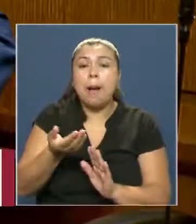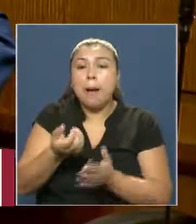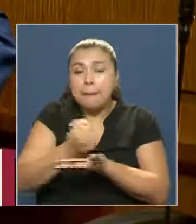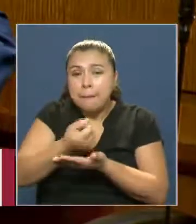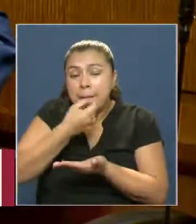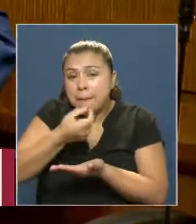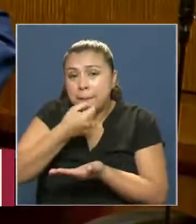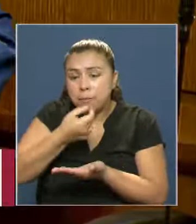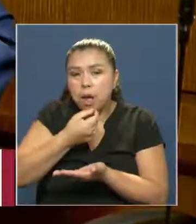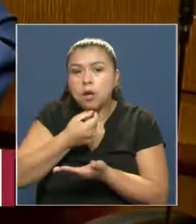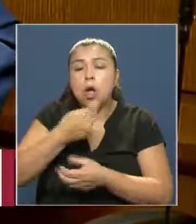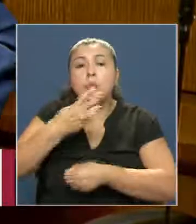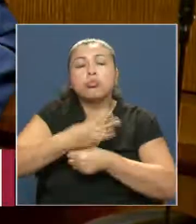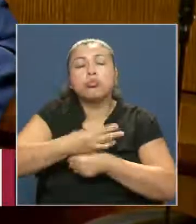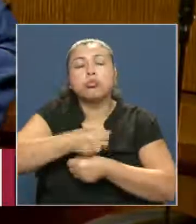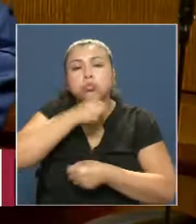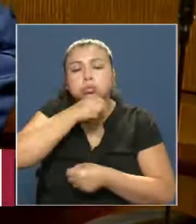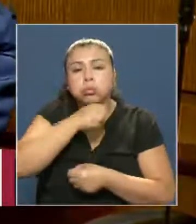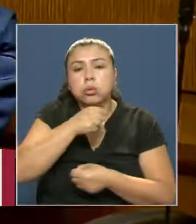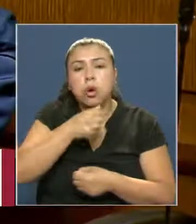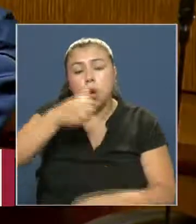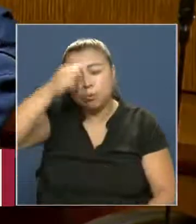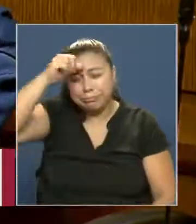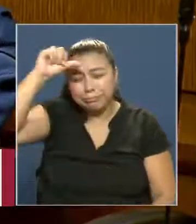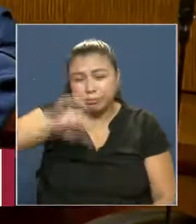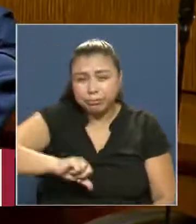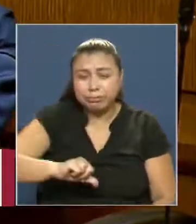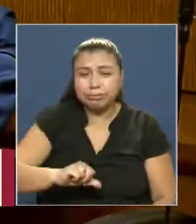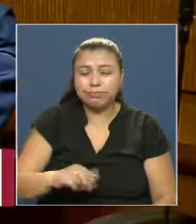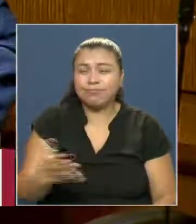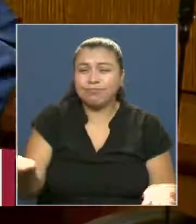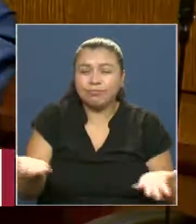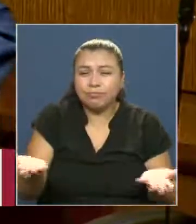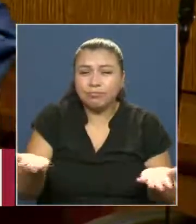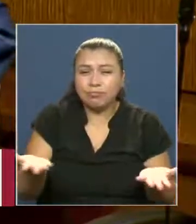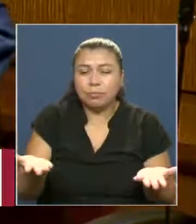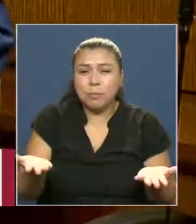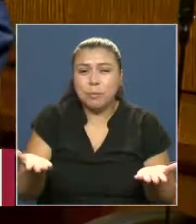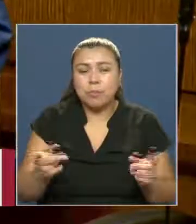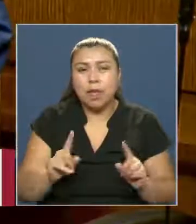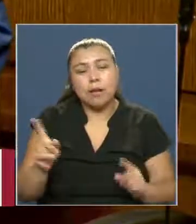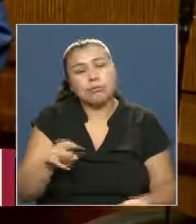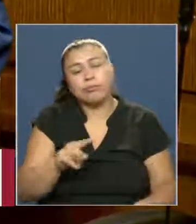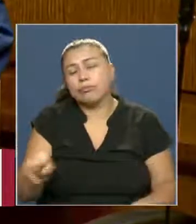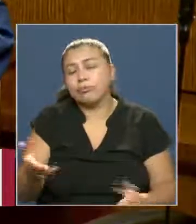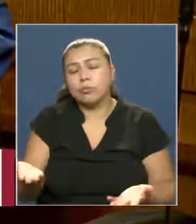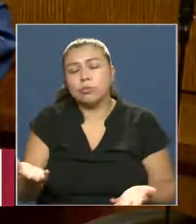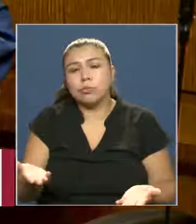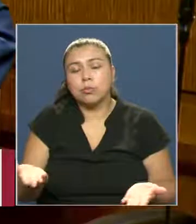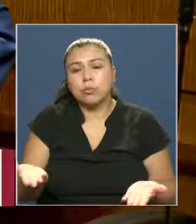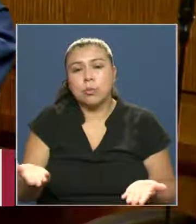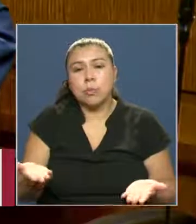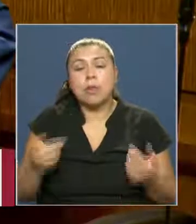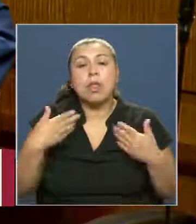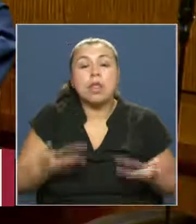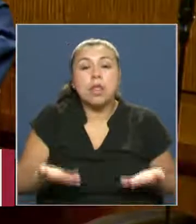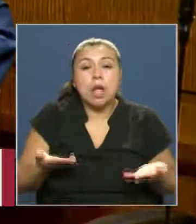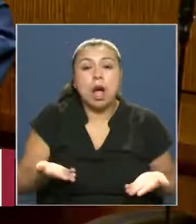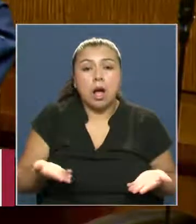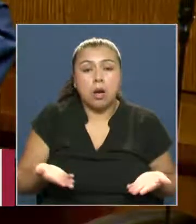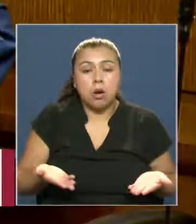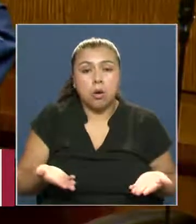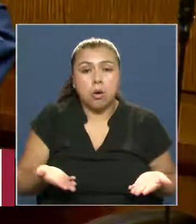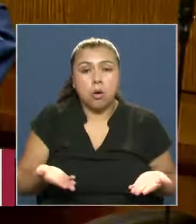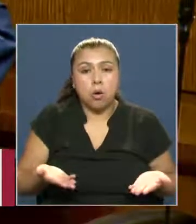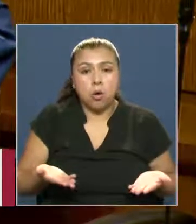Cuando las sanciones de este país son ridículas para este tipo de actos, obviamente que hoy día se